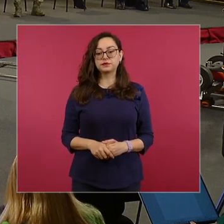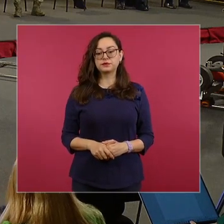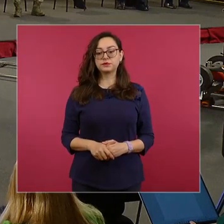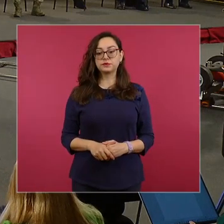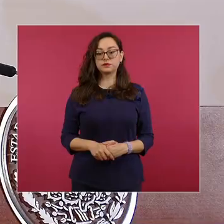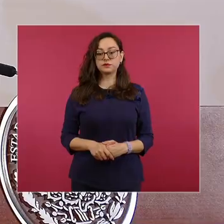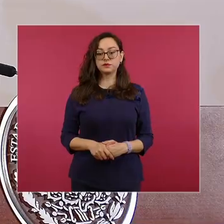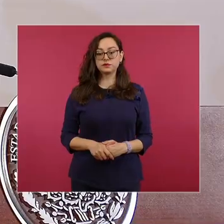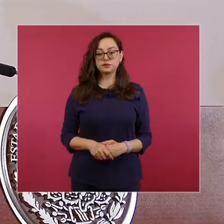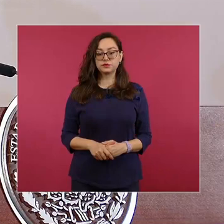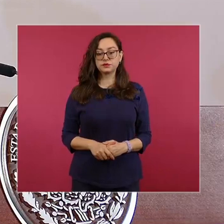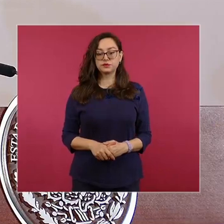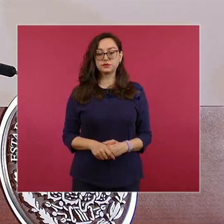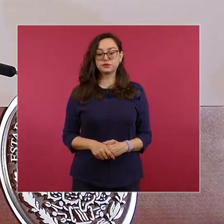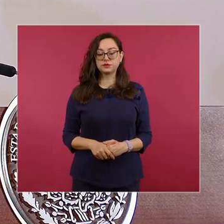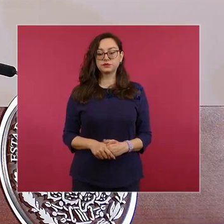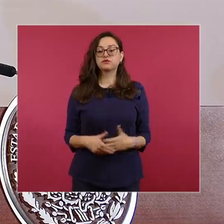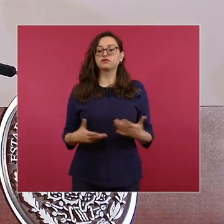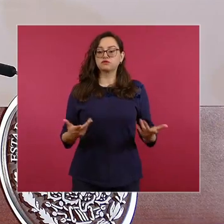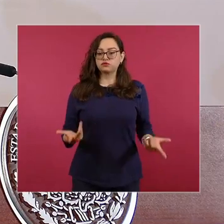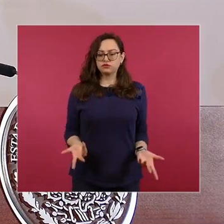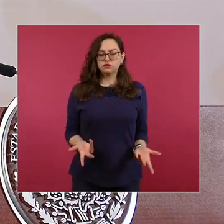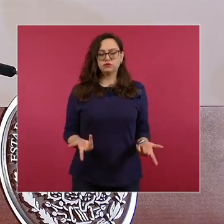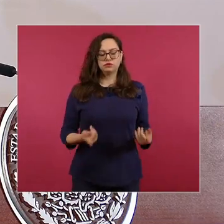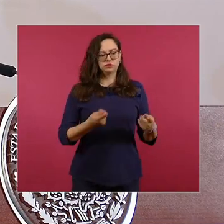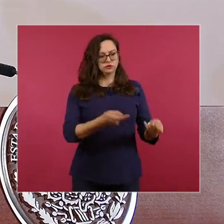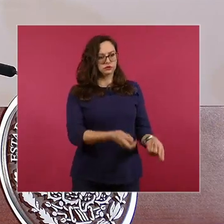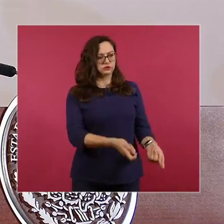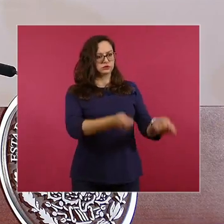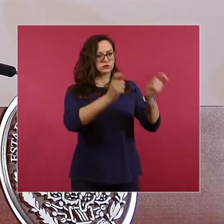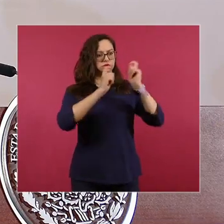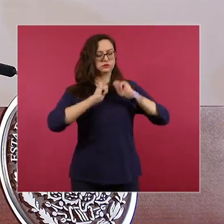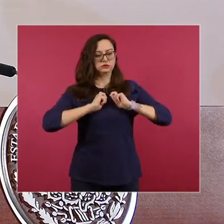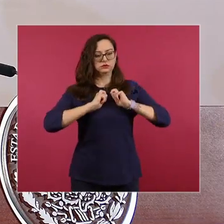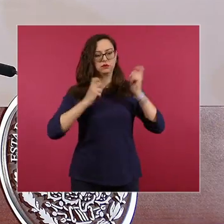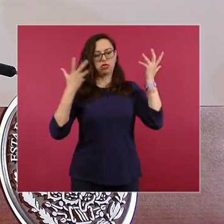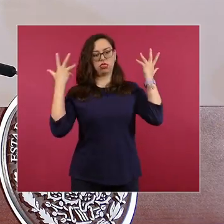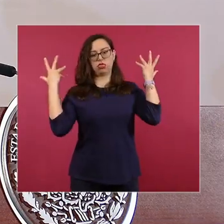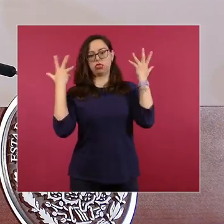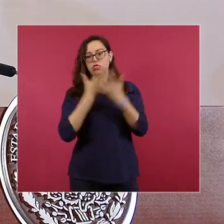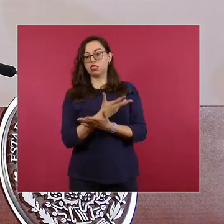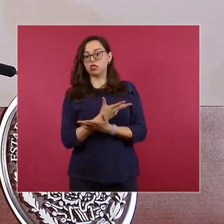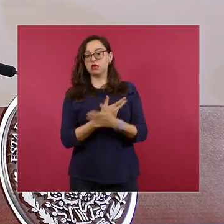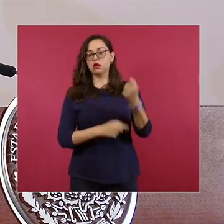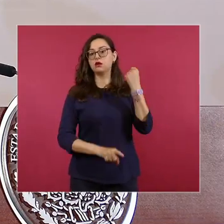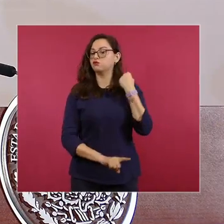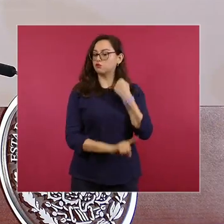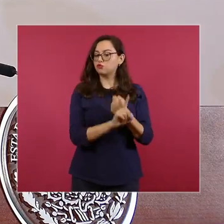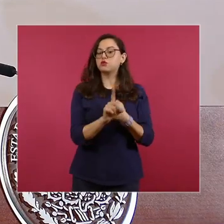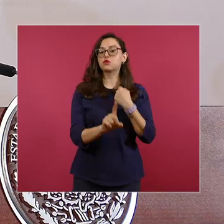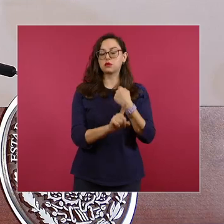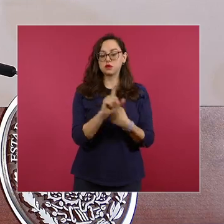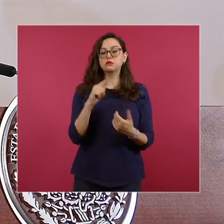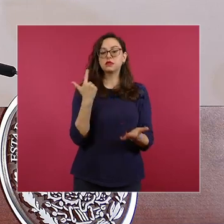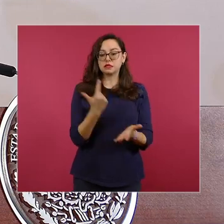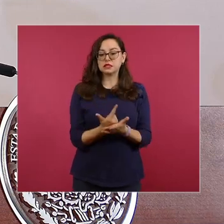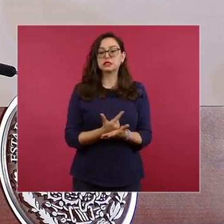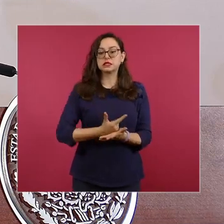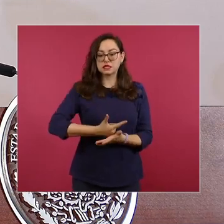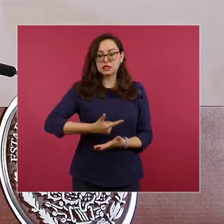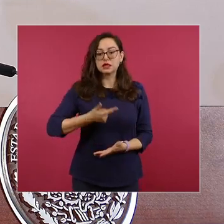Desembarcamos en este puerto aéreo para atender una problemática muy compleja. El señor presidente de la República consideró